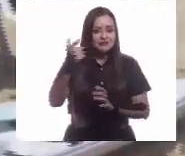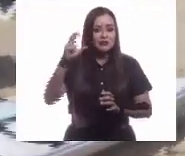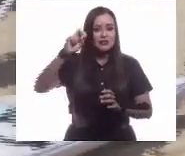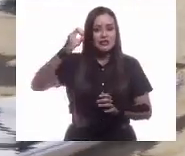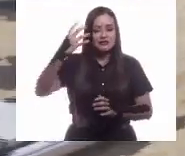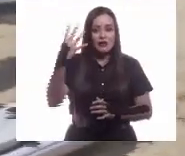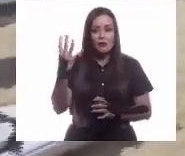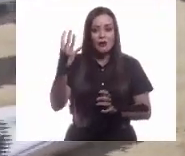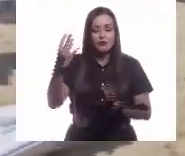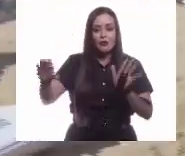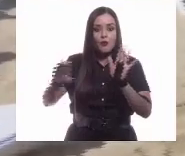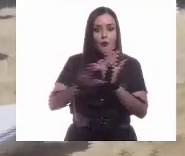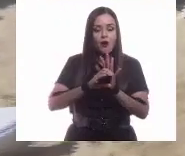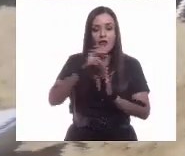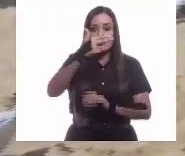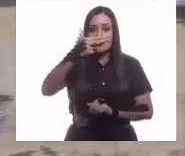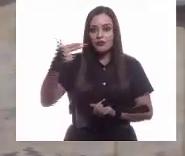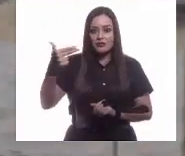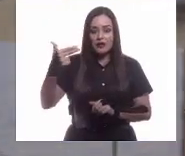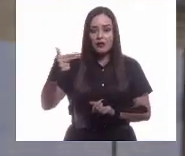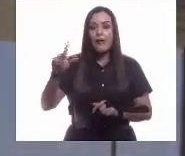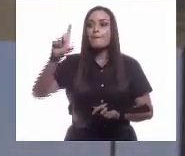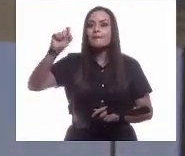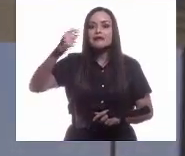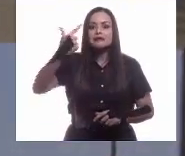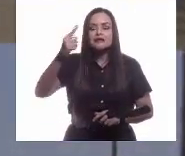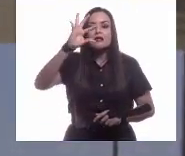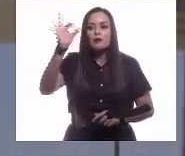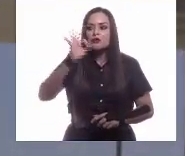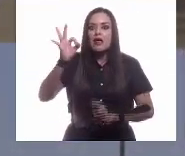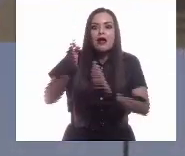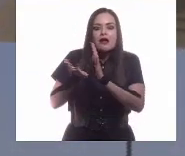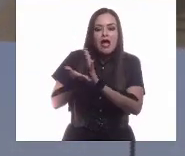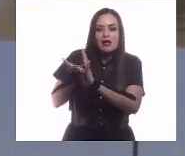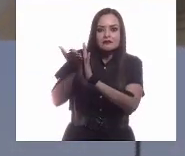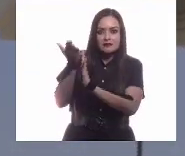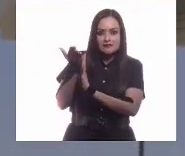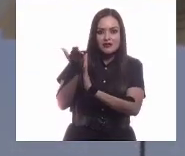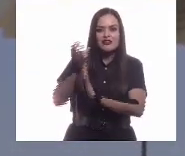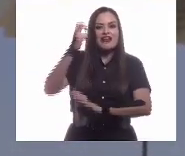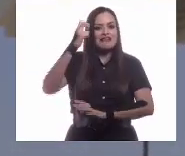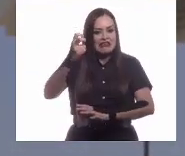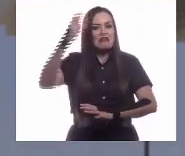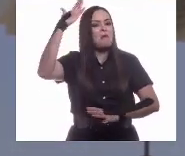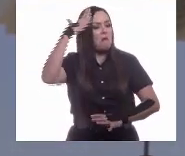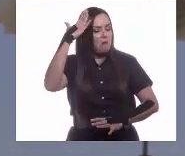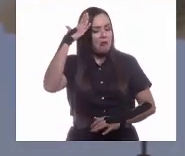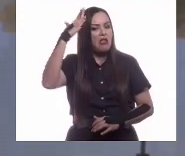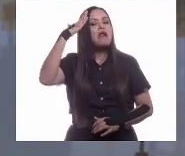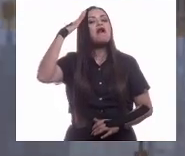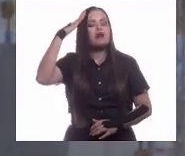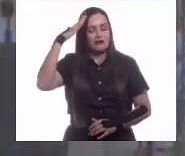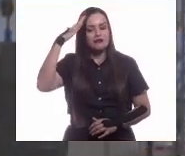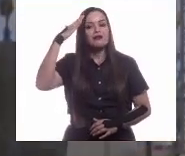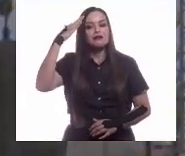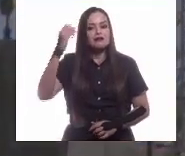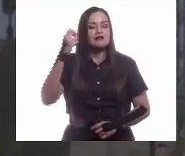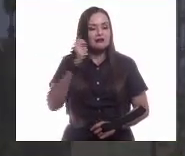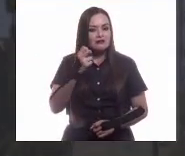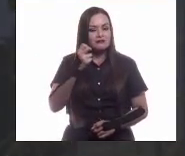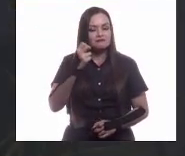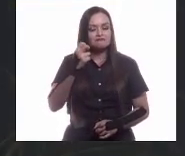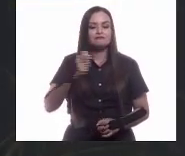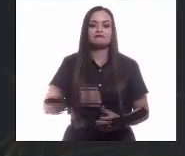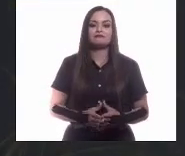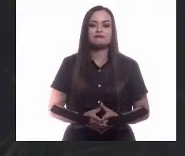5,734 cuartos de hotel, 27% de crecimiento, lo que nos ubica como líderes en la materia. Esto significa también